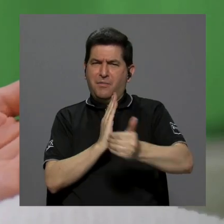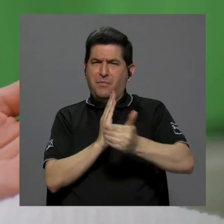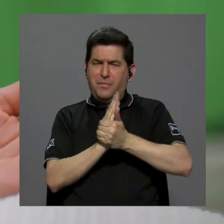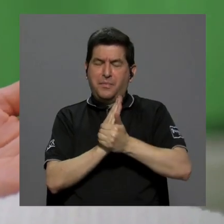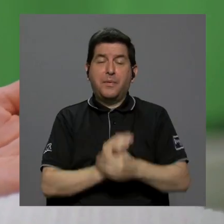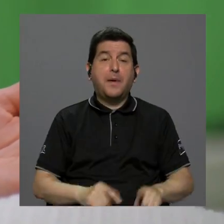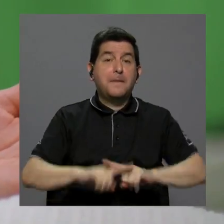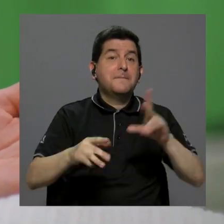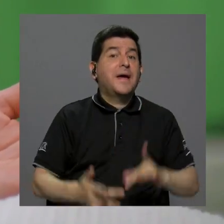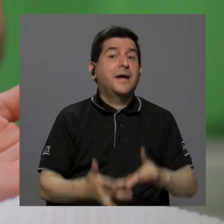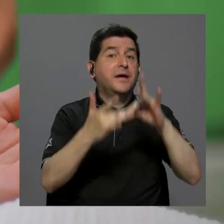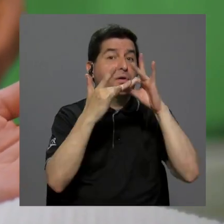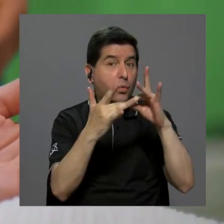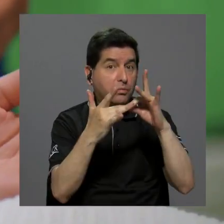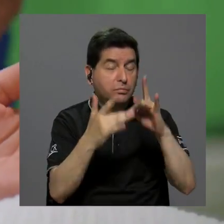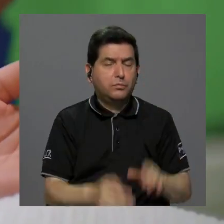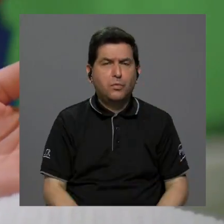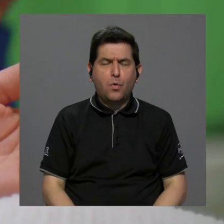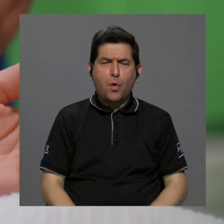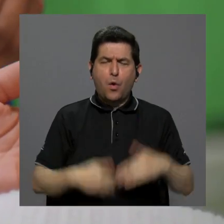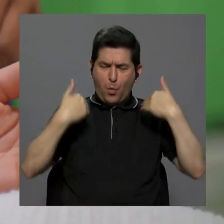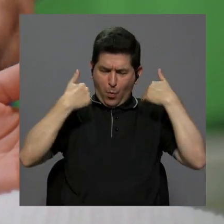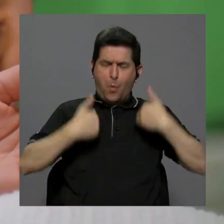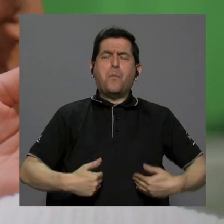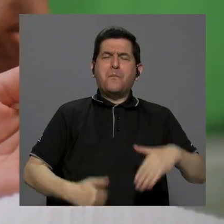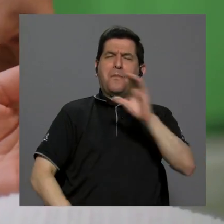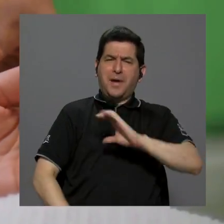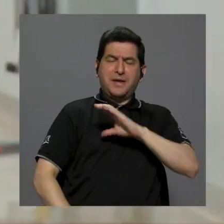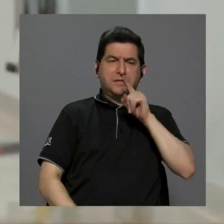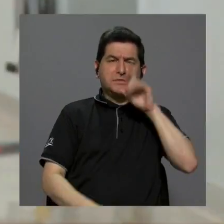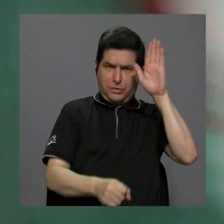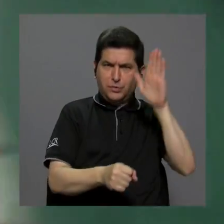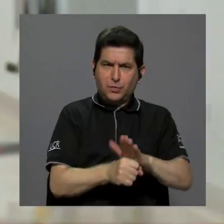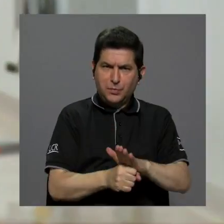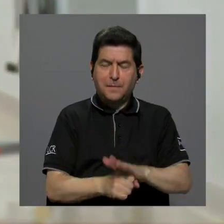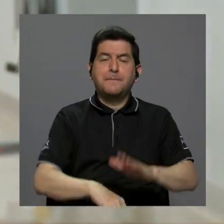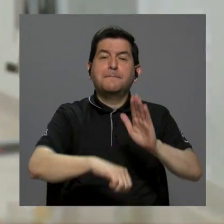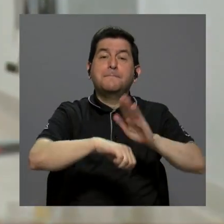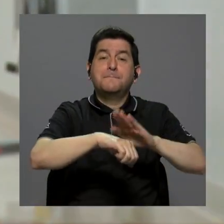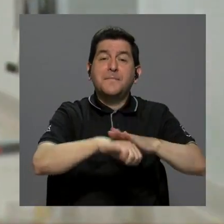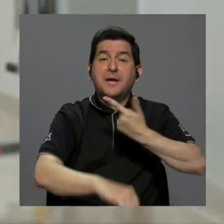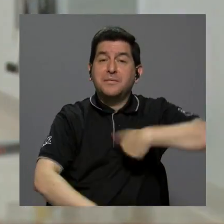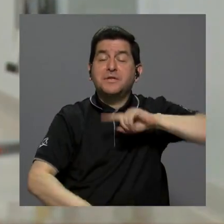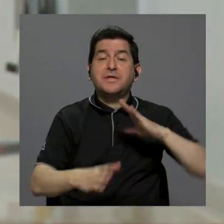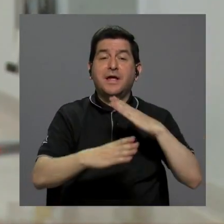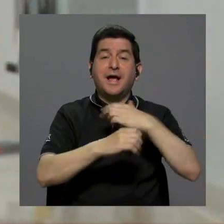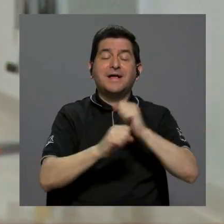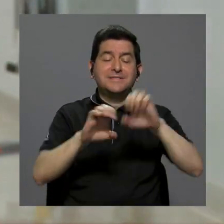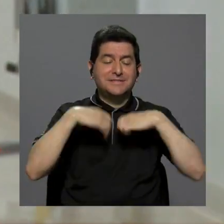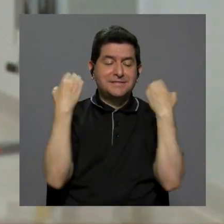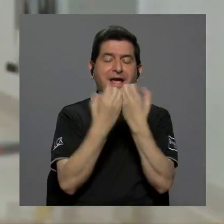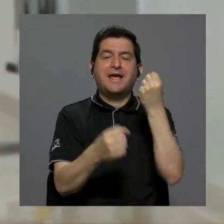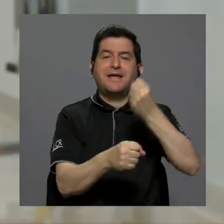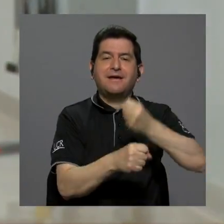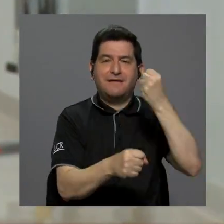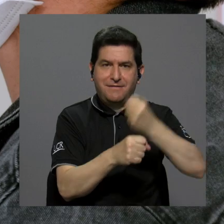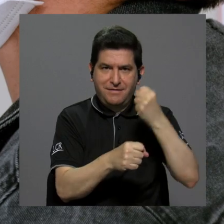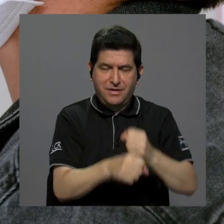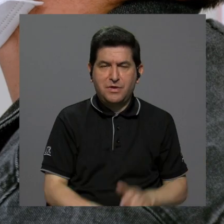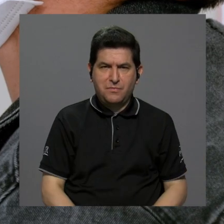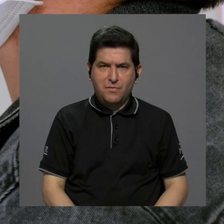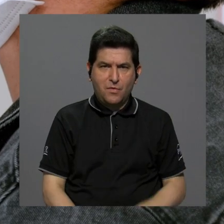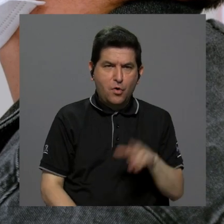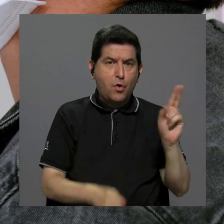capacitados, pero sobre todo llenos de humanismo y mística, nos permitió conformar un equipo de trabajo